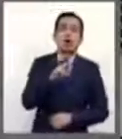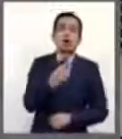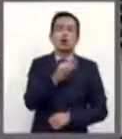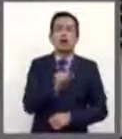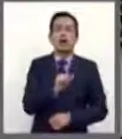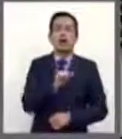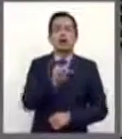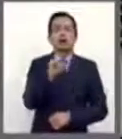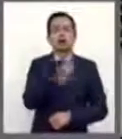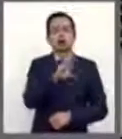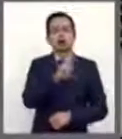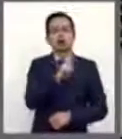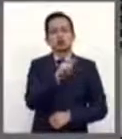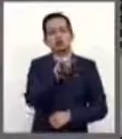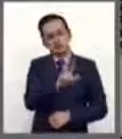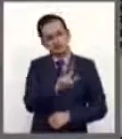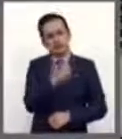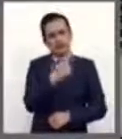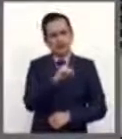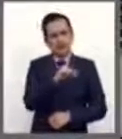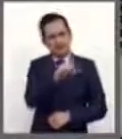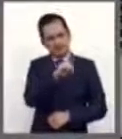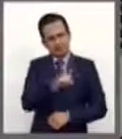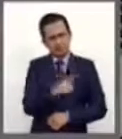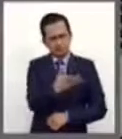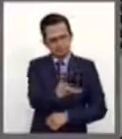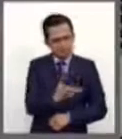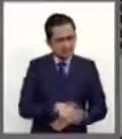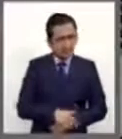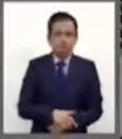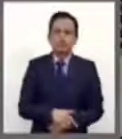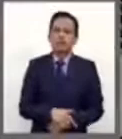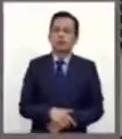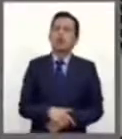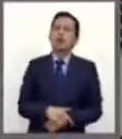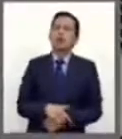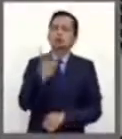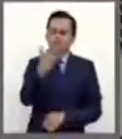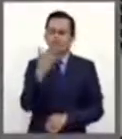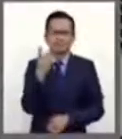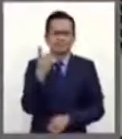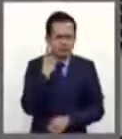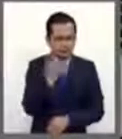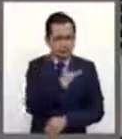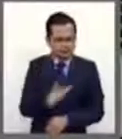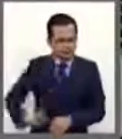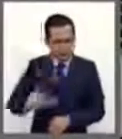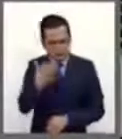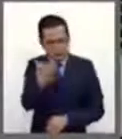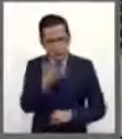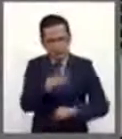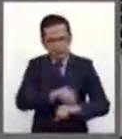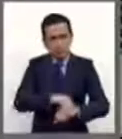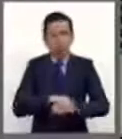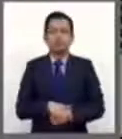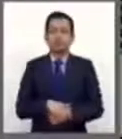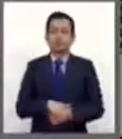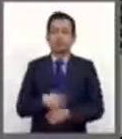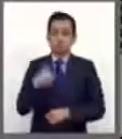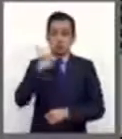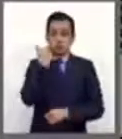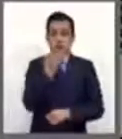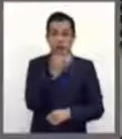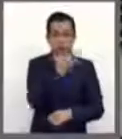Muchas gracias. Solido en su curul. Con su venia, diputada presidenta, pues para hacer de su conocimiento que en días